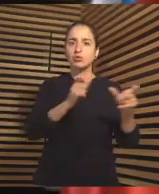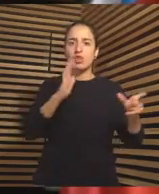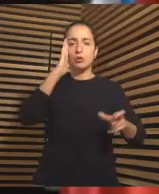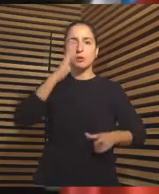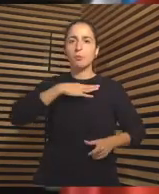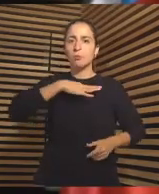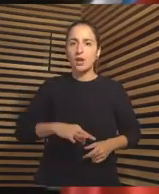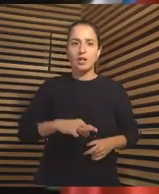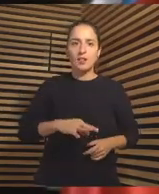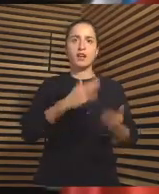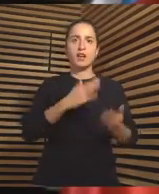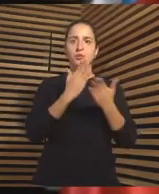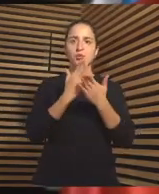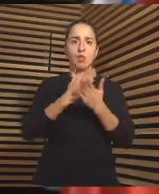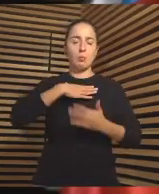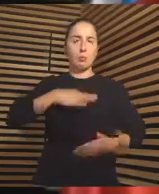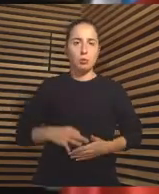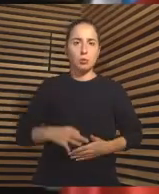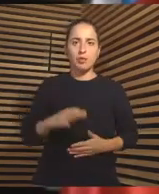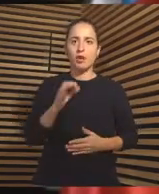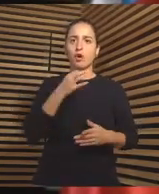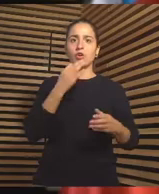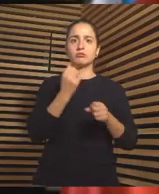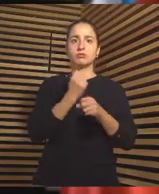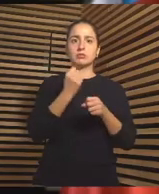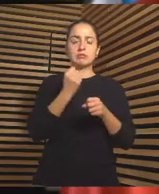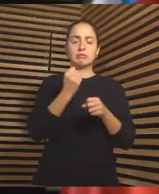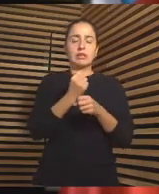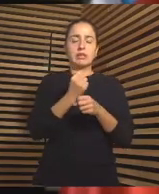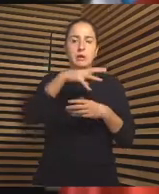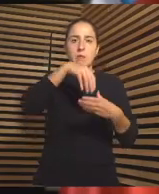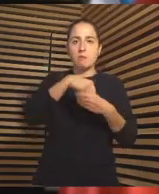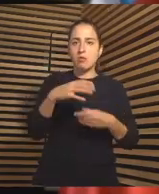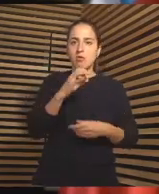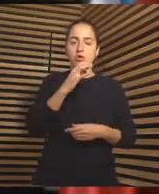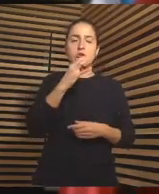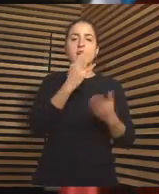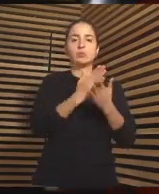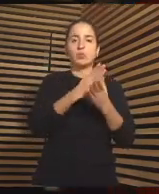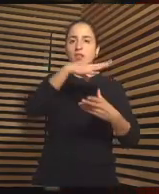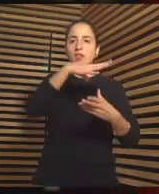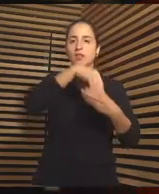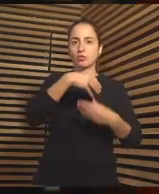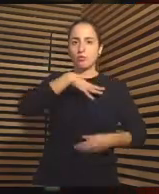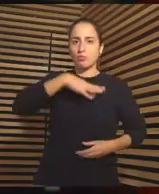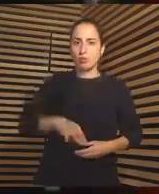pueda estudiar, que la gente pueda acceder a su vivienda, que pueda hacer un uso